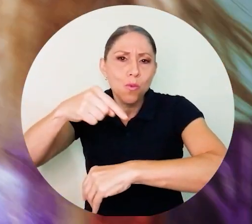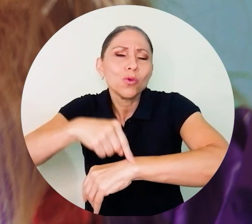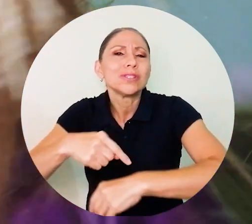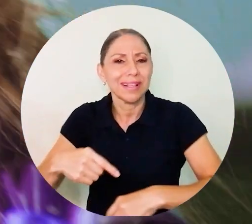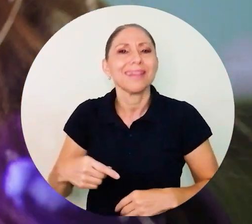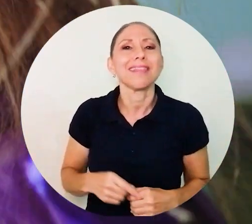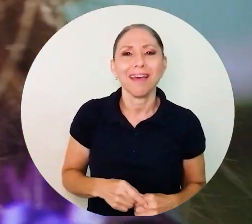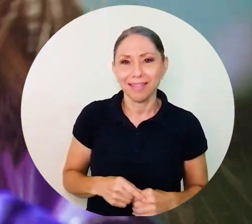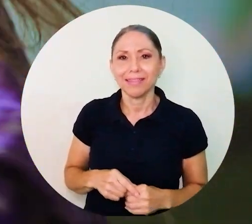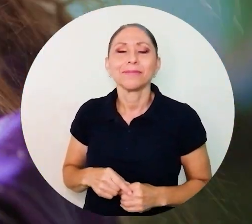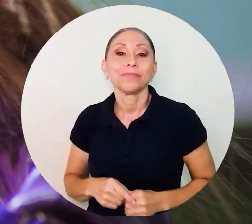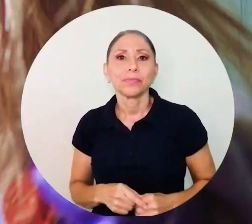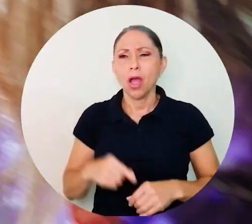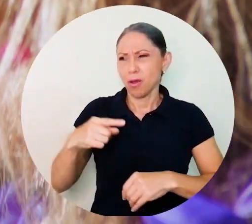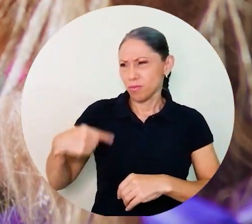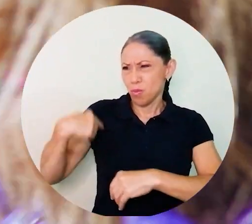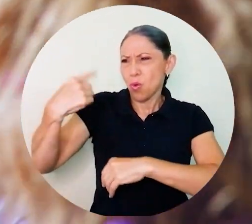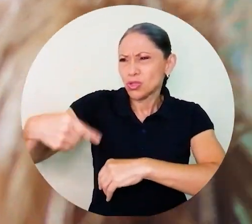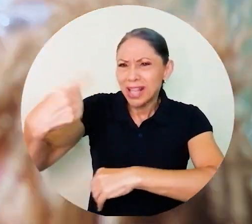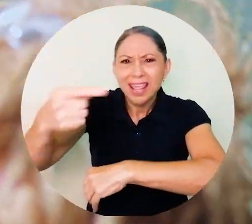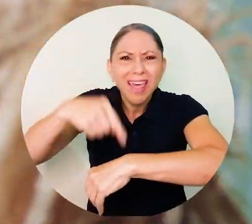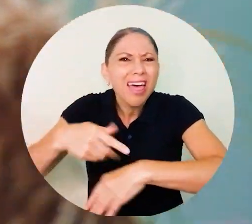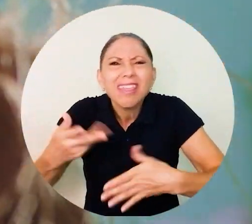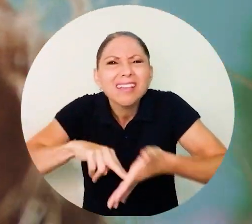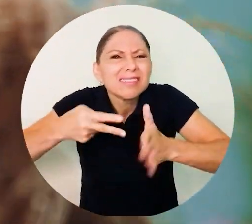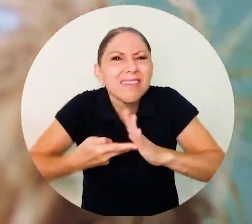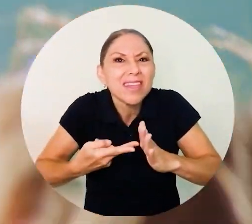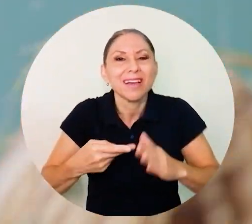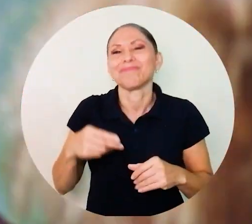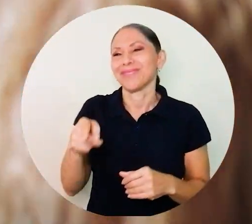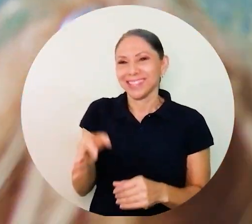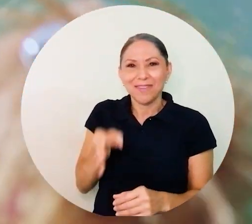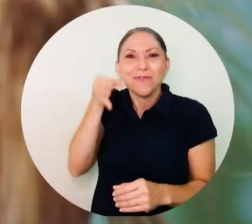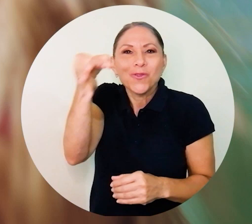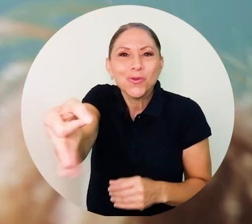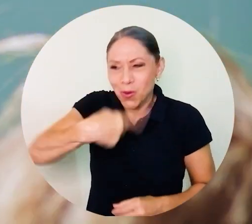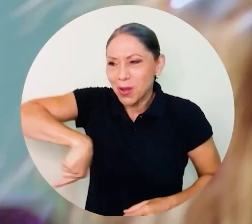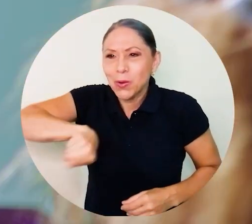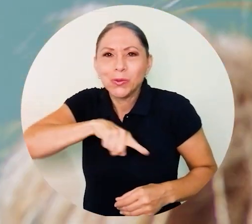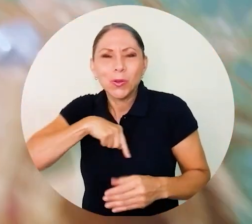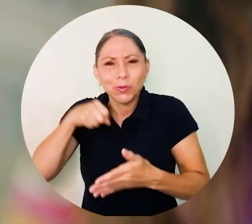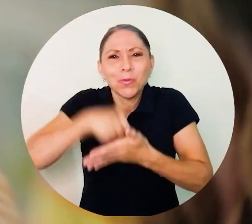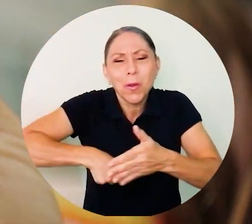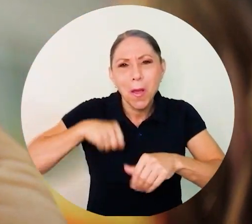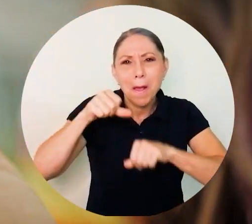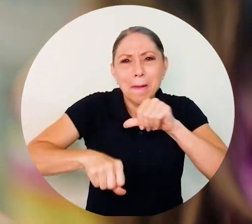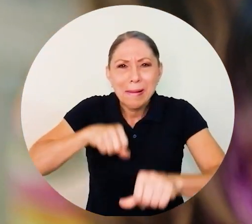posteridad. ¿La posteridad? Es el futuro que forjamos con nuestras